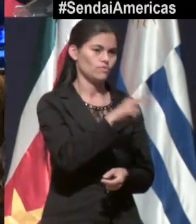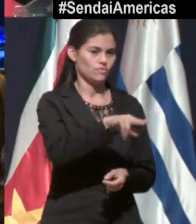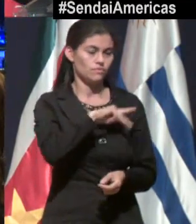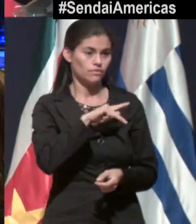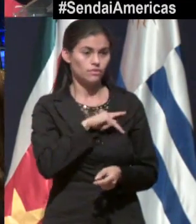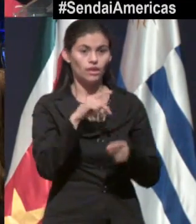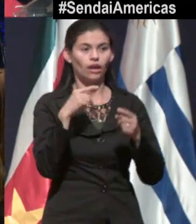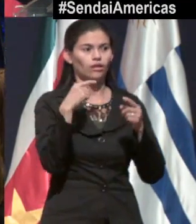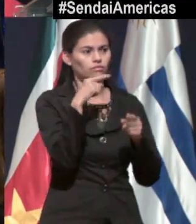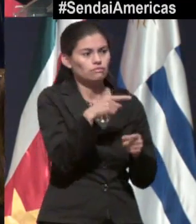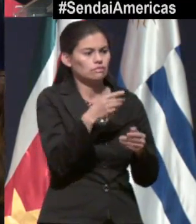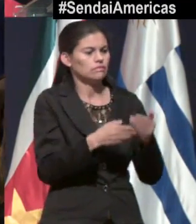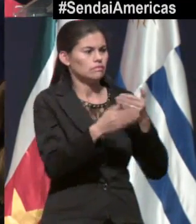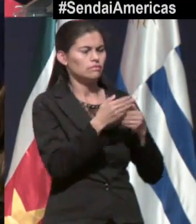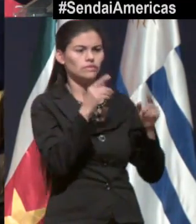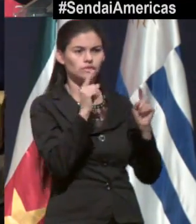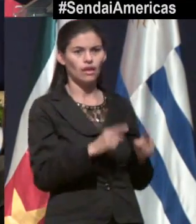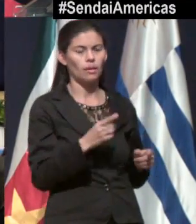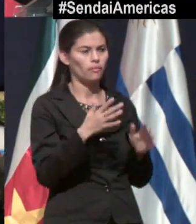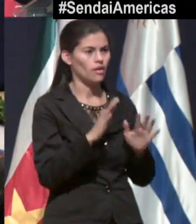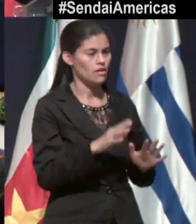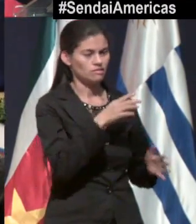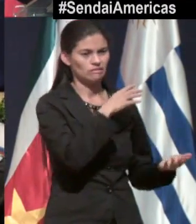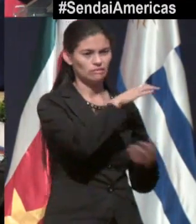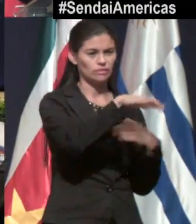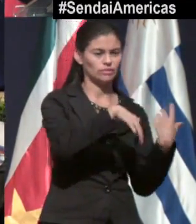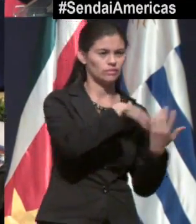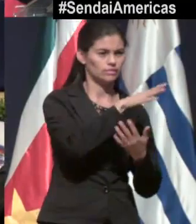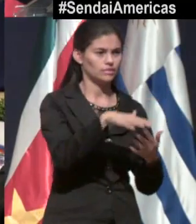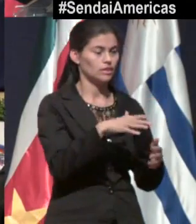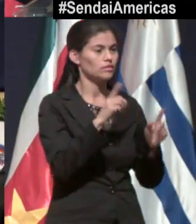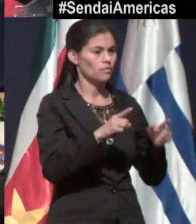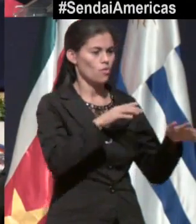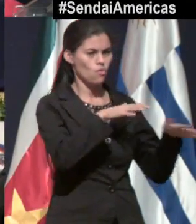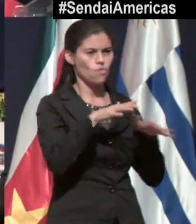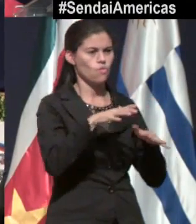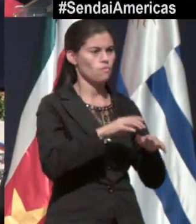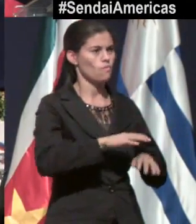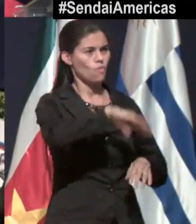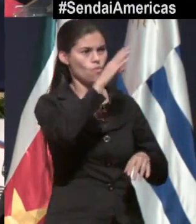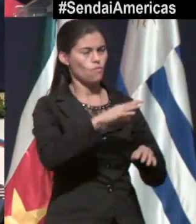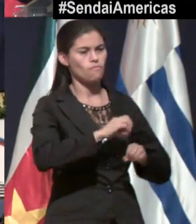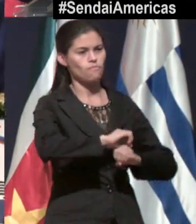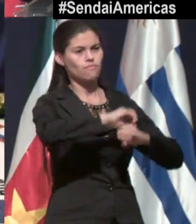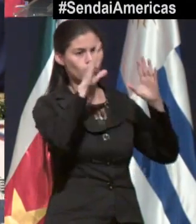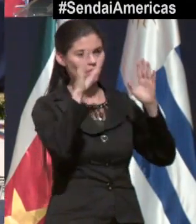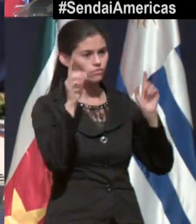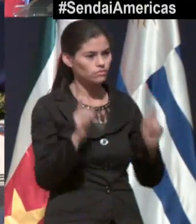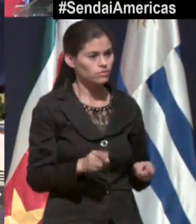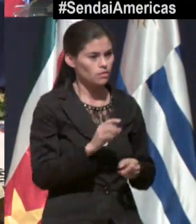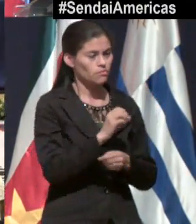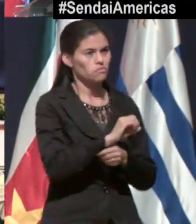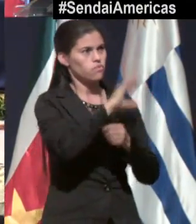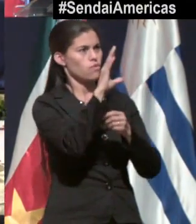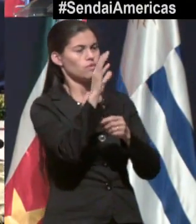y otros eventos recientes de magnitudes catastróficas, como huracanes y erupciones volcánicas, la continua